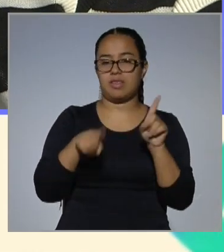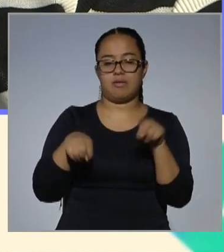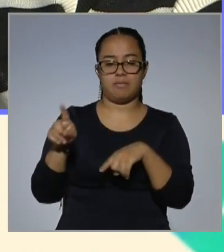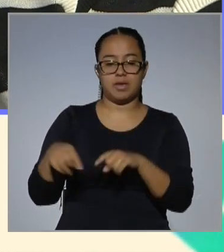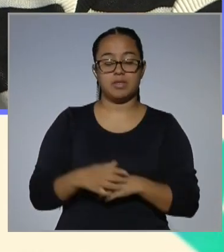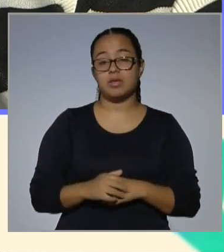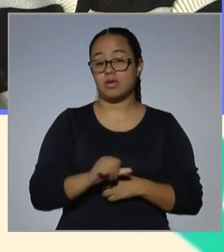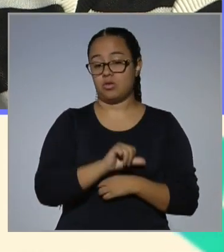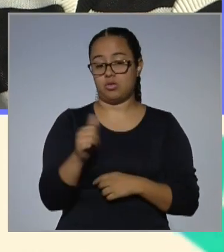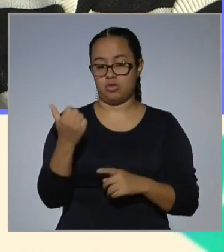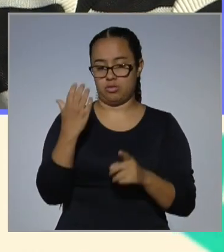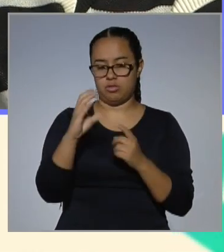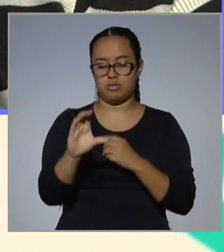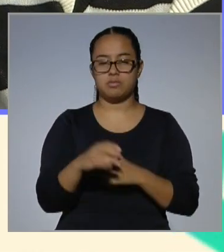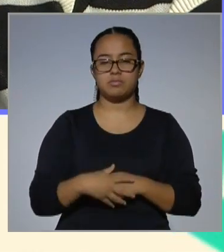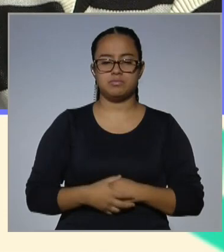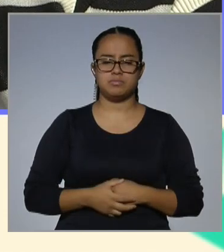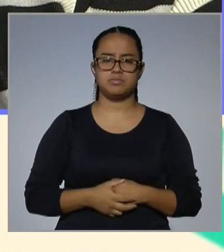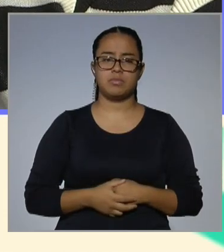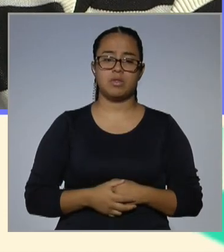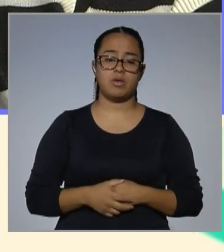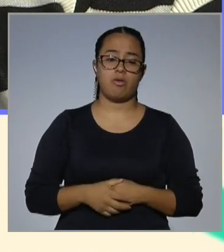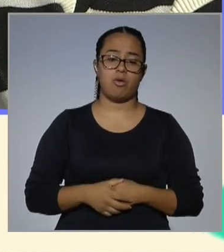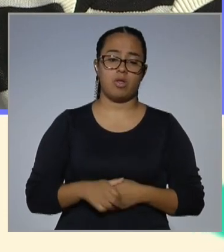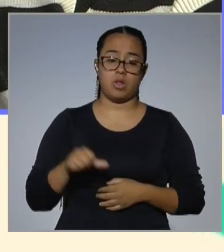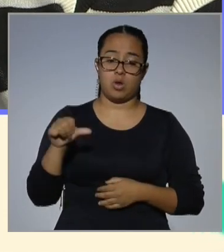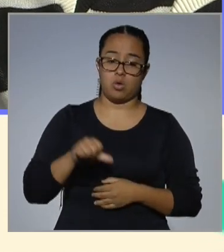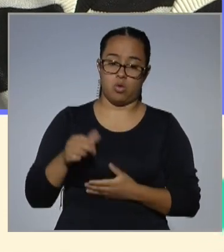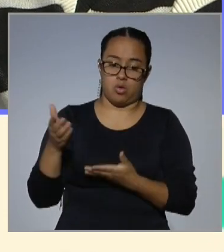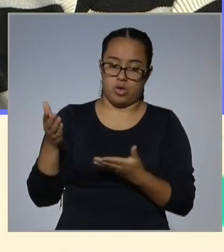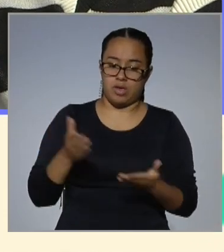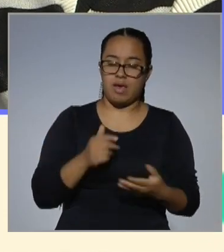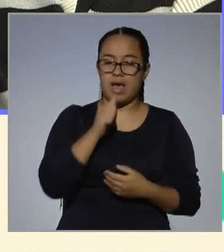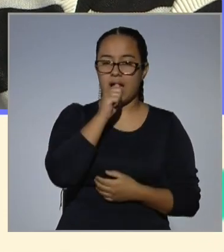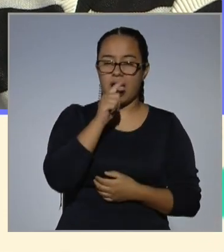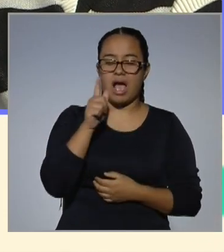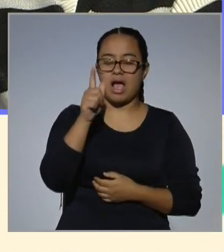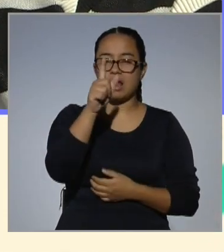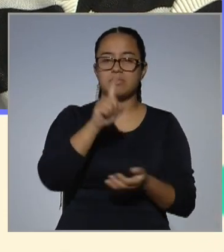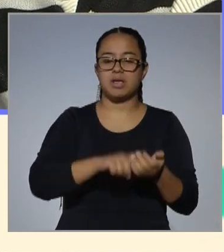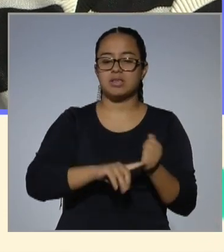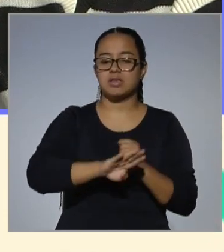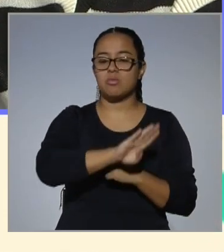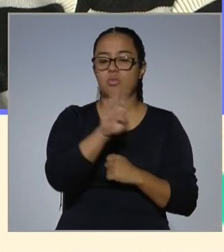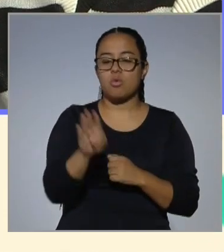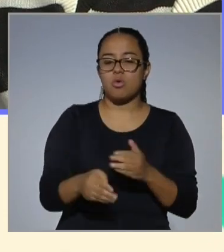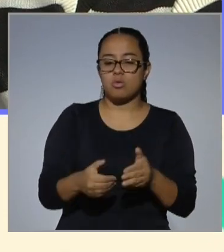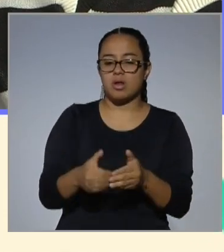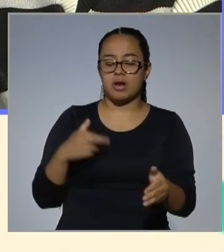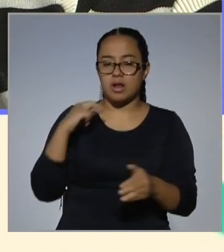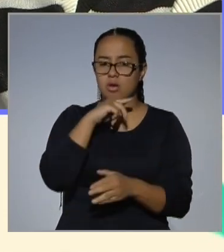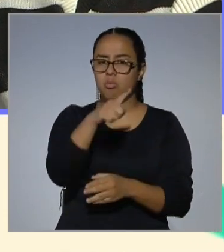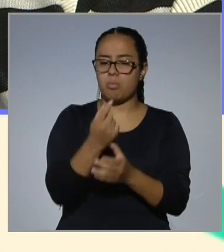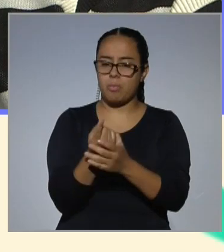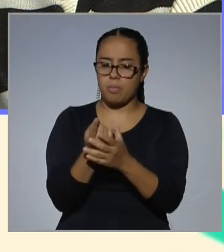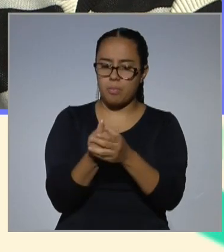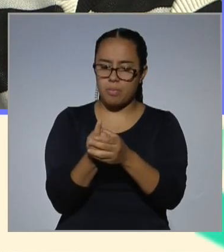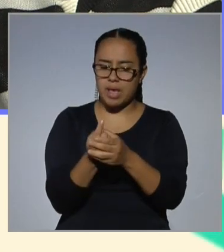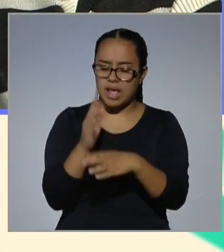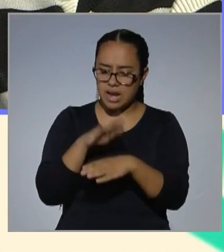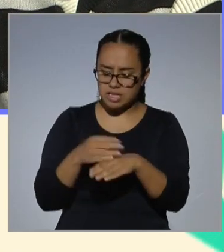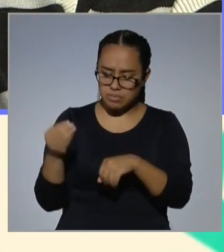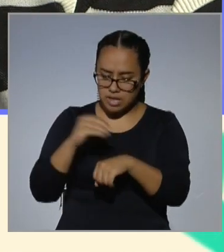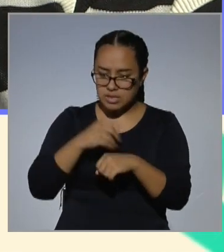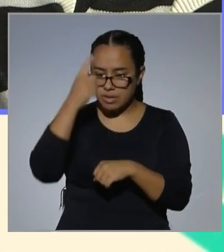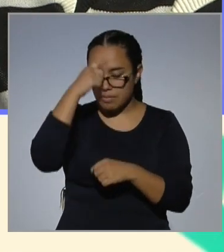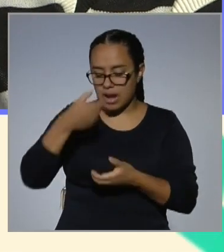Floricel Santizo nos dice: hoy llegarán las almitas de quienes se fueron temprano, pónganles más velitas para alumbrar su